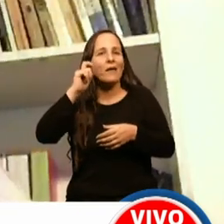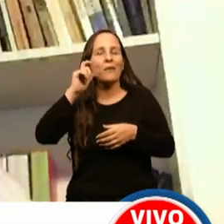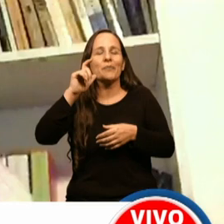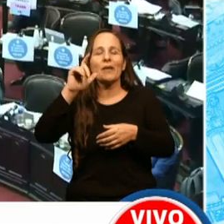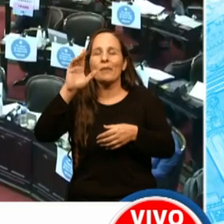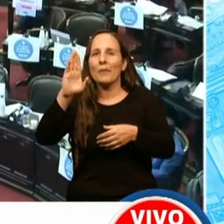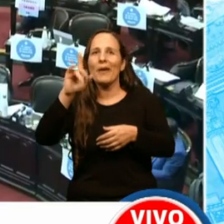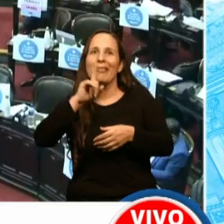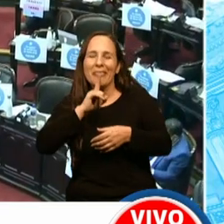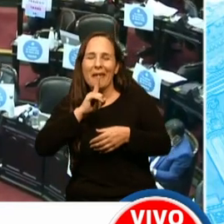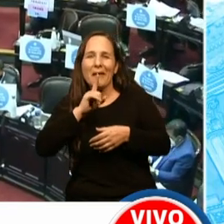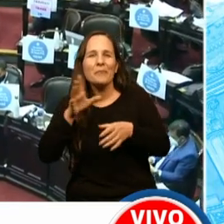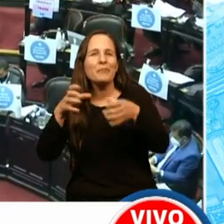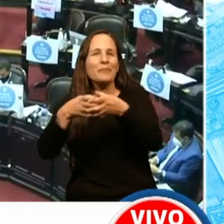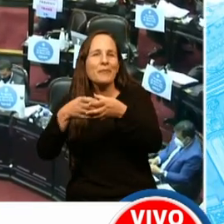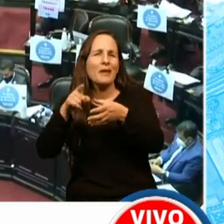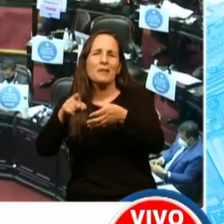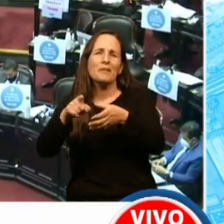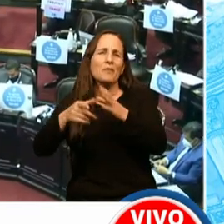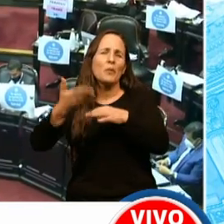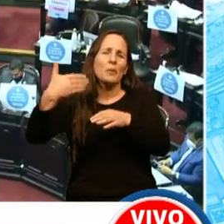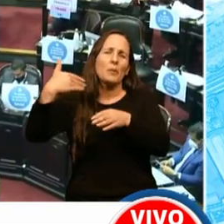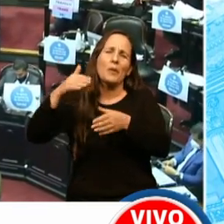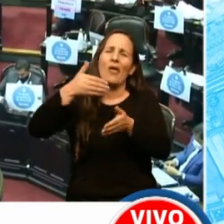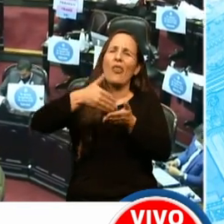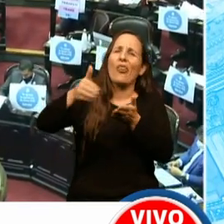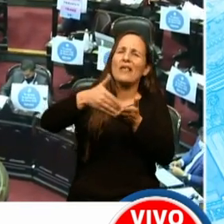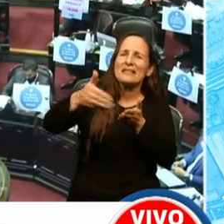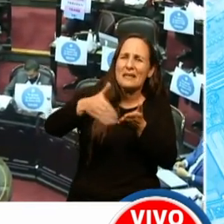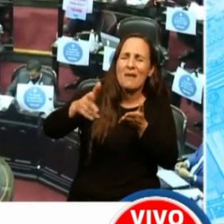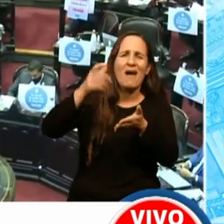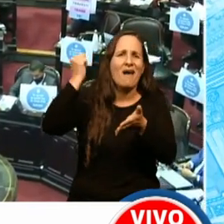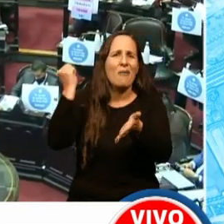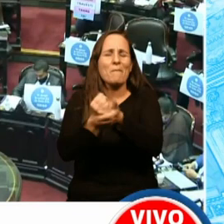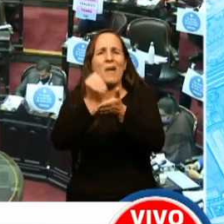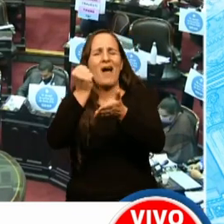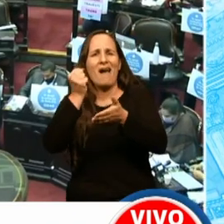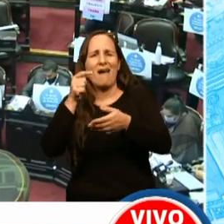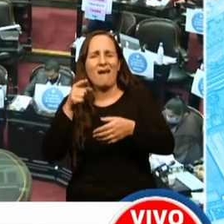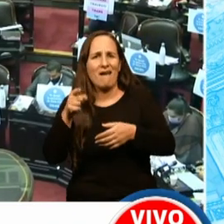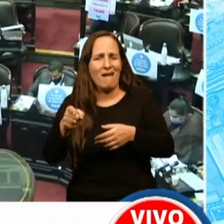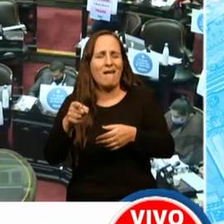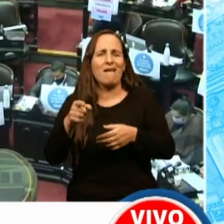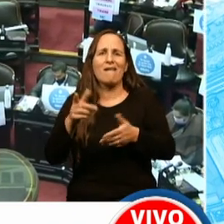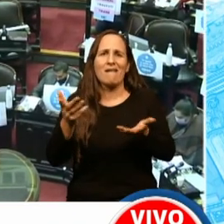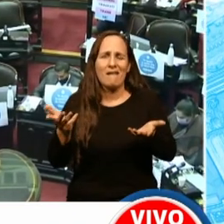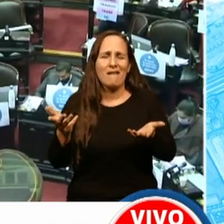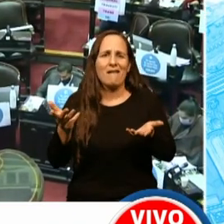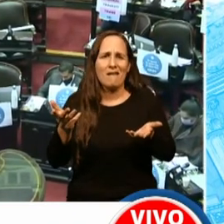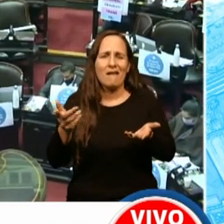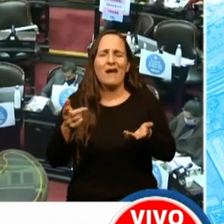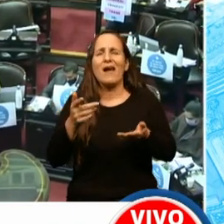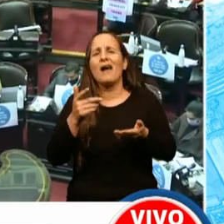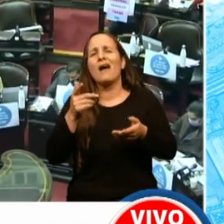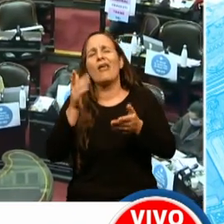comunidad históricamente discriminadas estigmatizada y que fue víctima de diversas